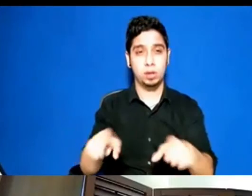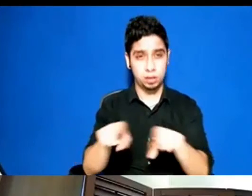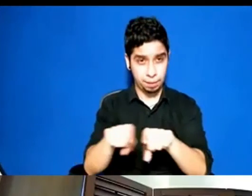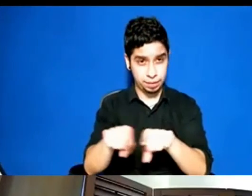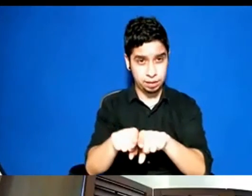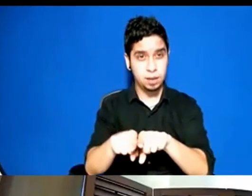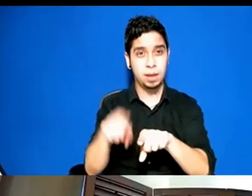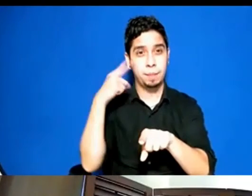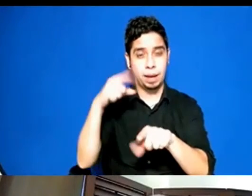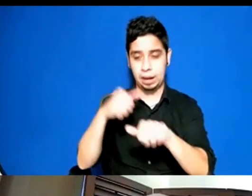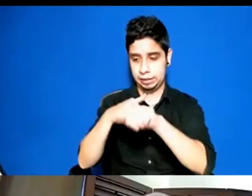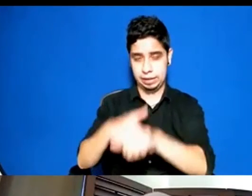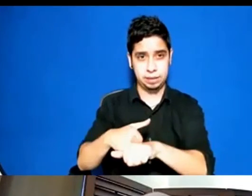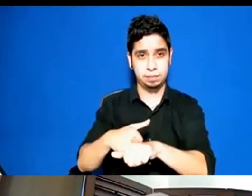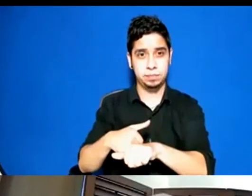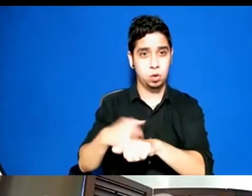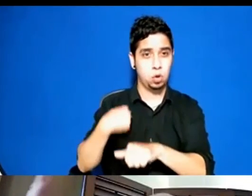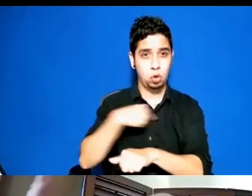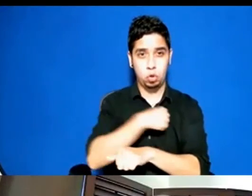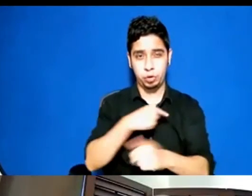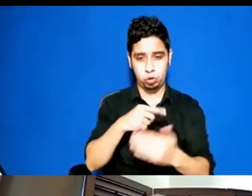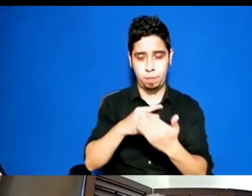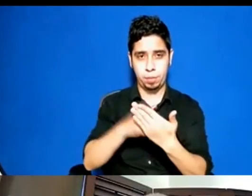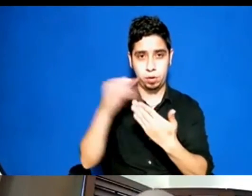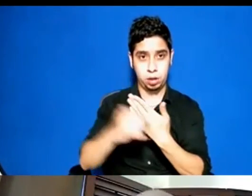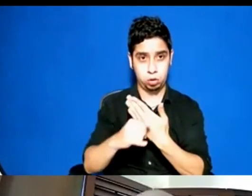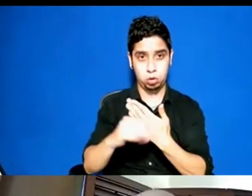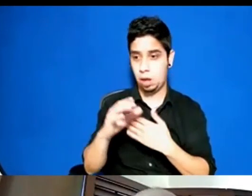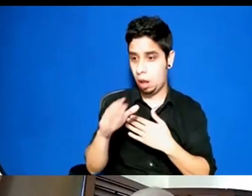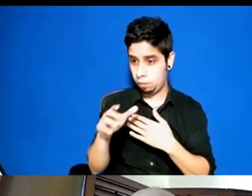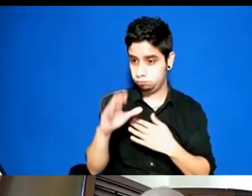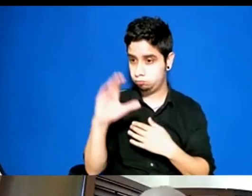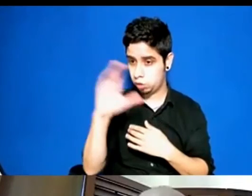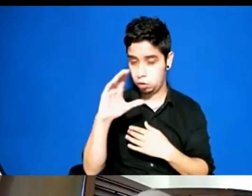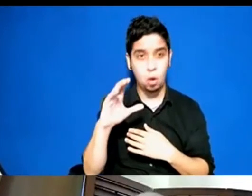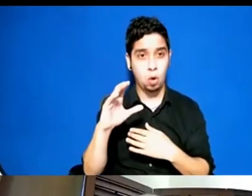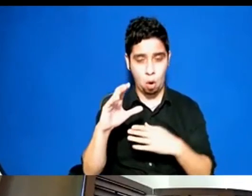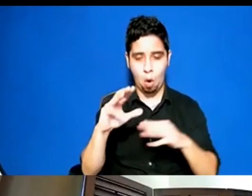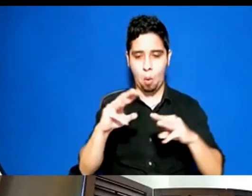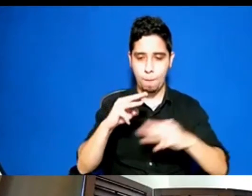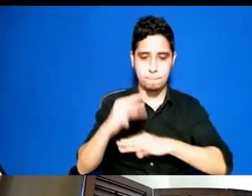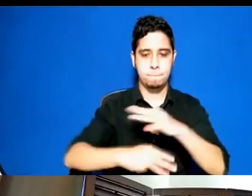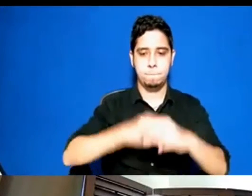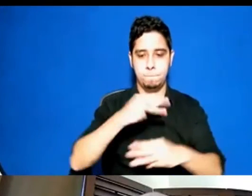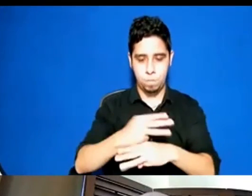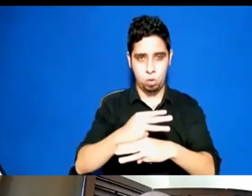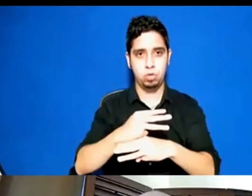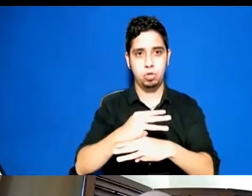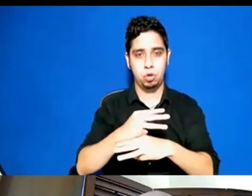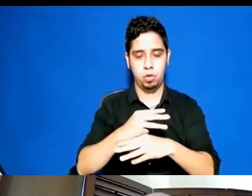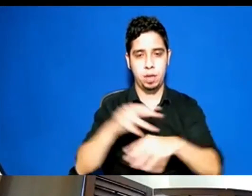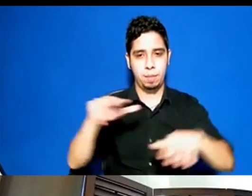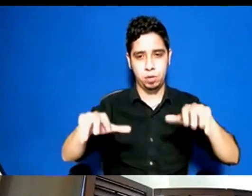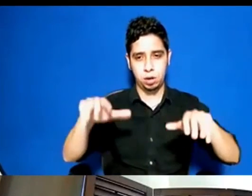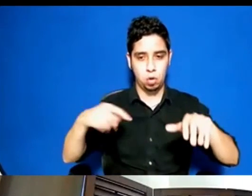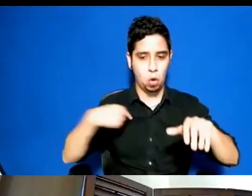para seguir. Así que nuestro proyecto educativo está, búsquennos en Facebook, Mundo de Muñecos. Estamos a la orden